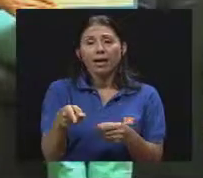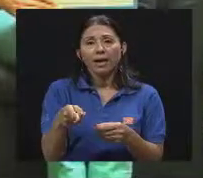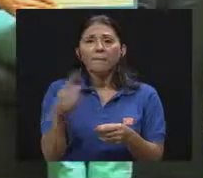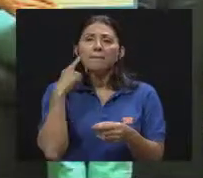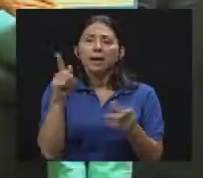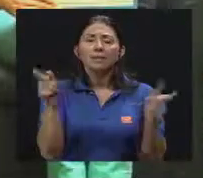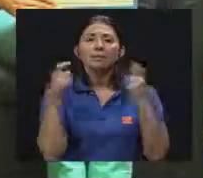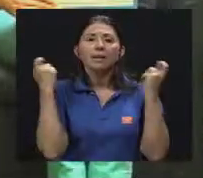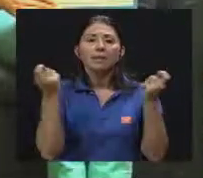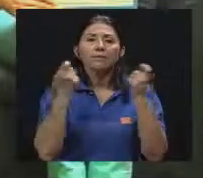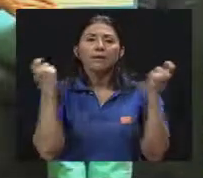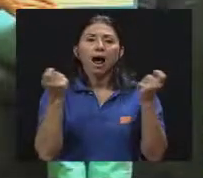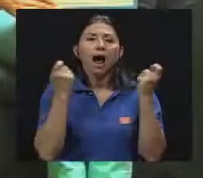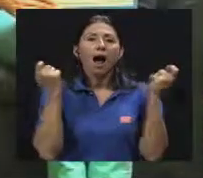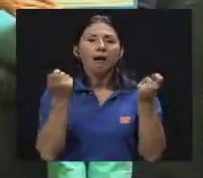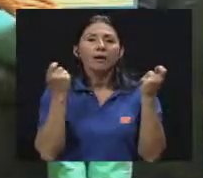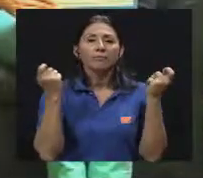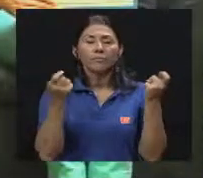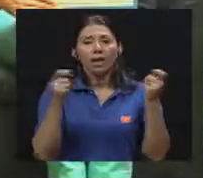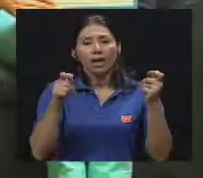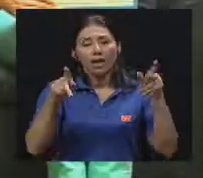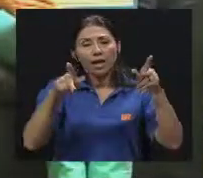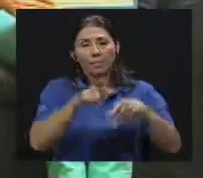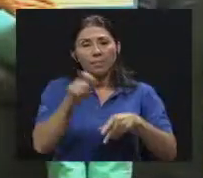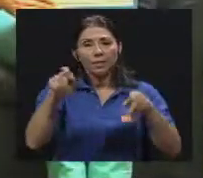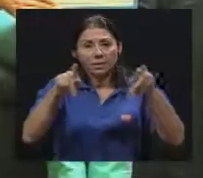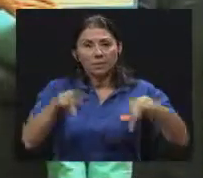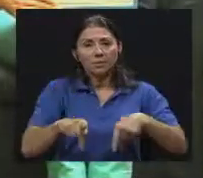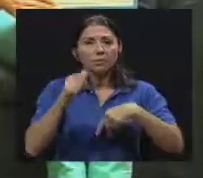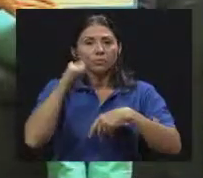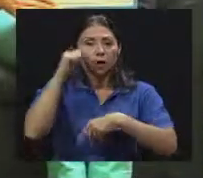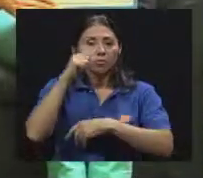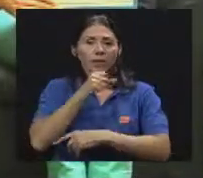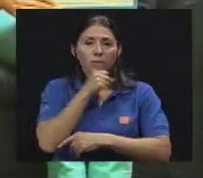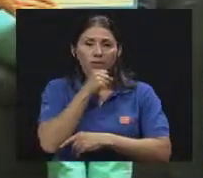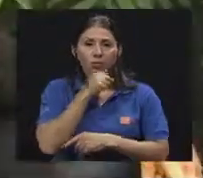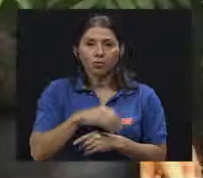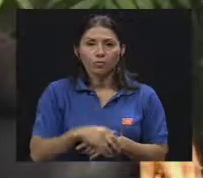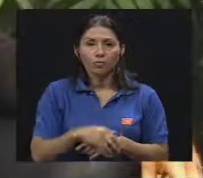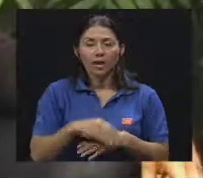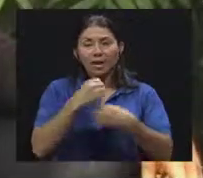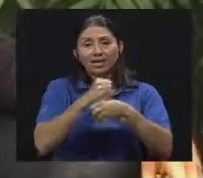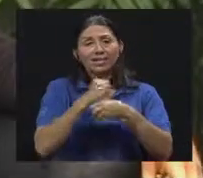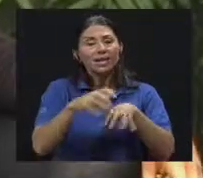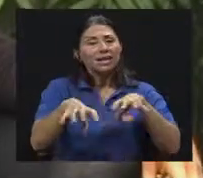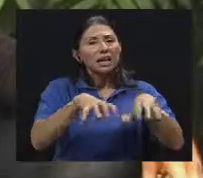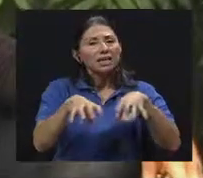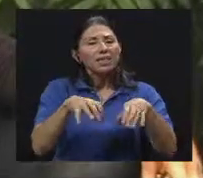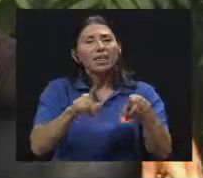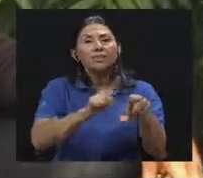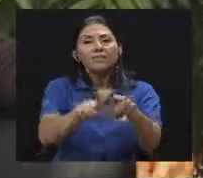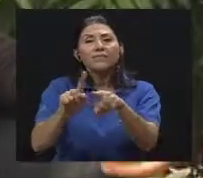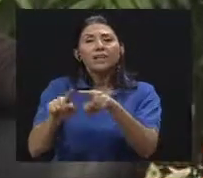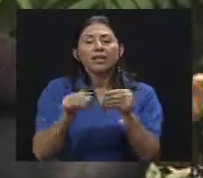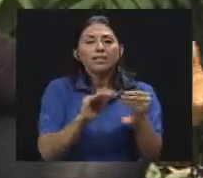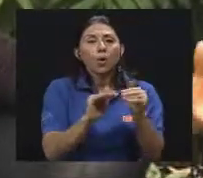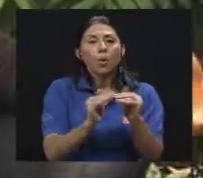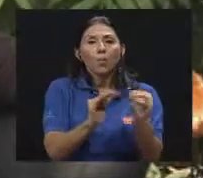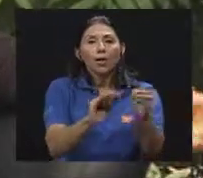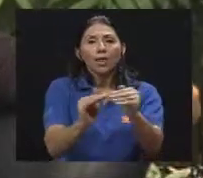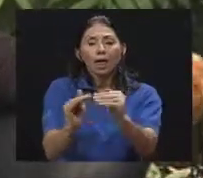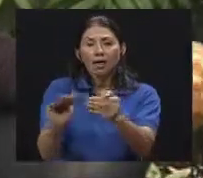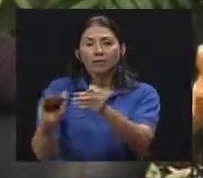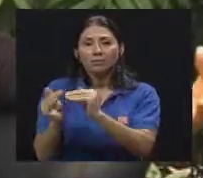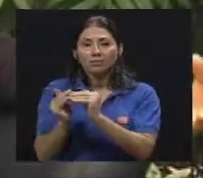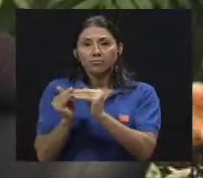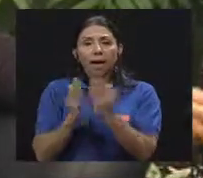más cercano, para celebrar lo que tiene que ver con el mes de la persona adulta mayor, ¿verdad? Se realizan actividades en las comunidades a través